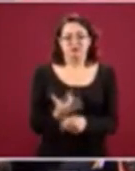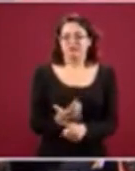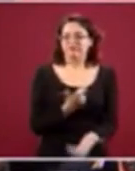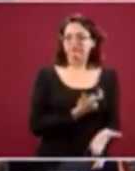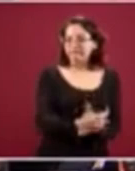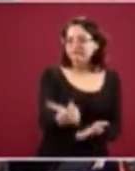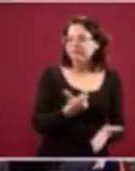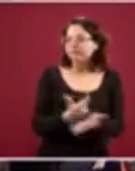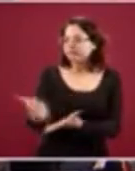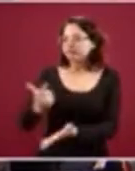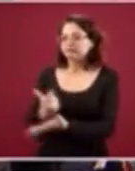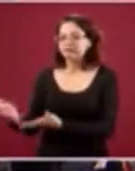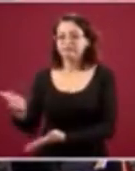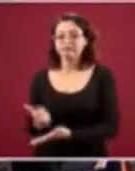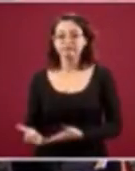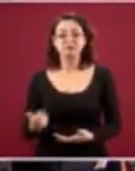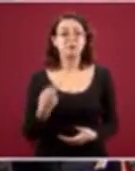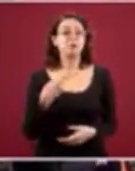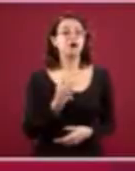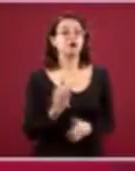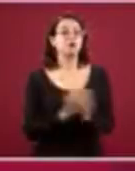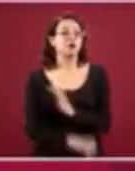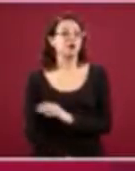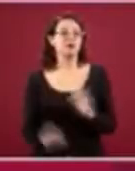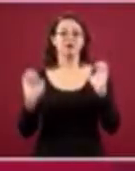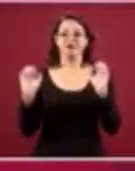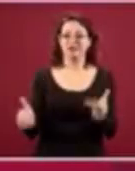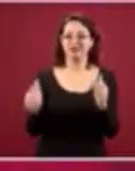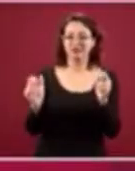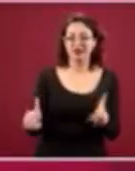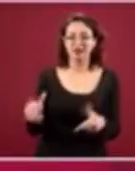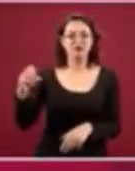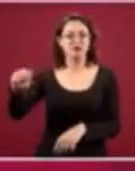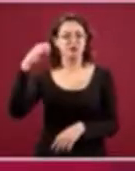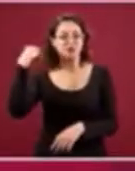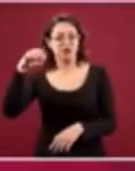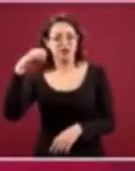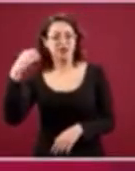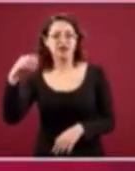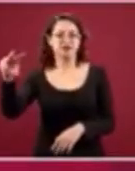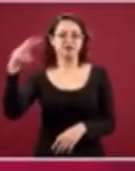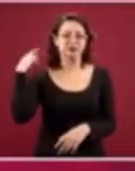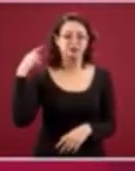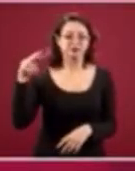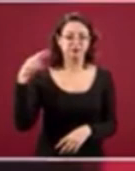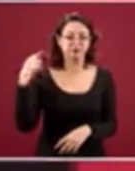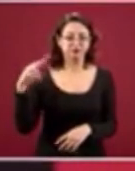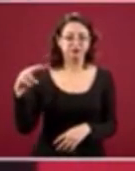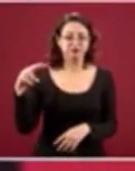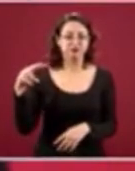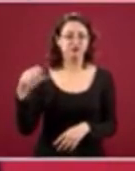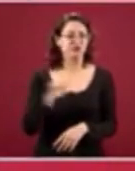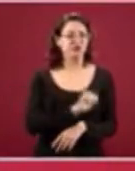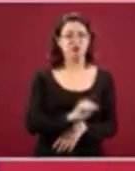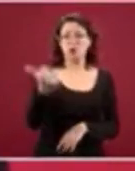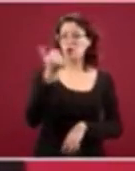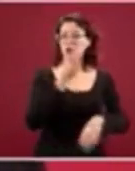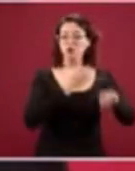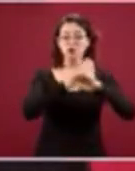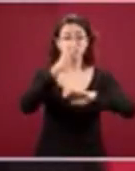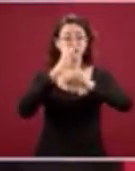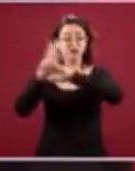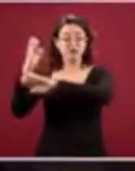pero en estados como Chiapas, Oaxaca, Veracruz y otros estados